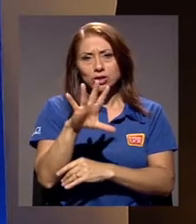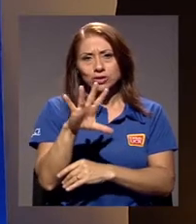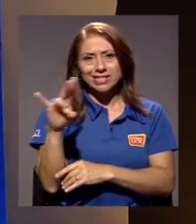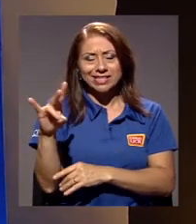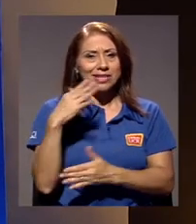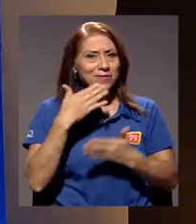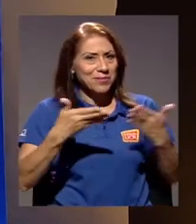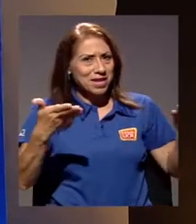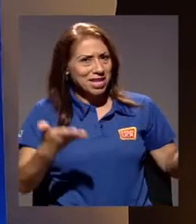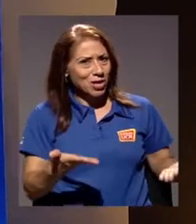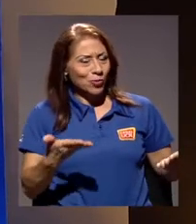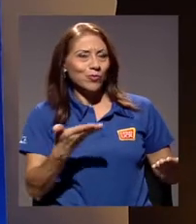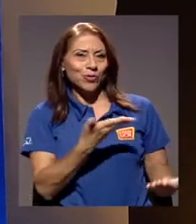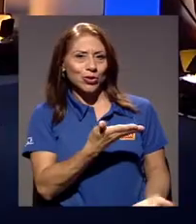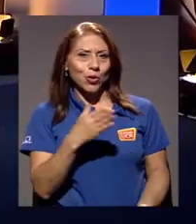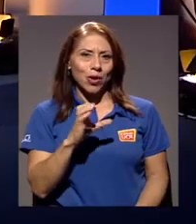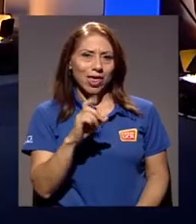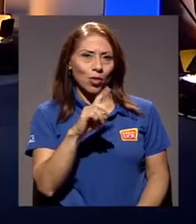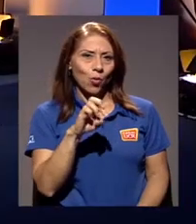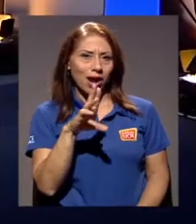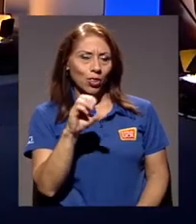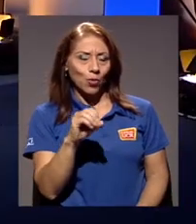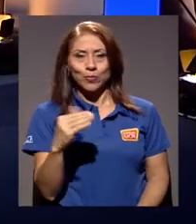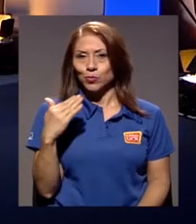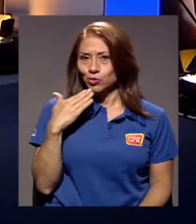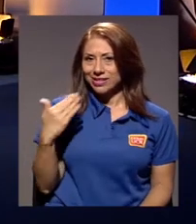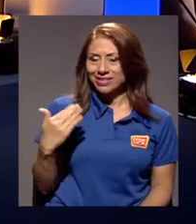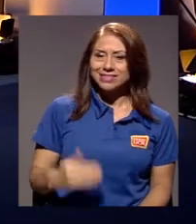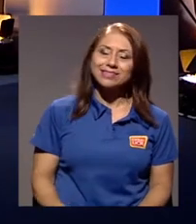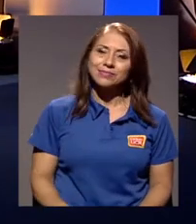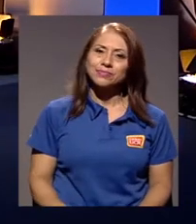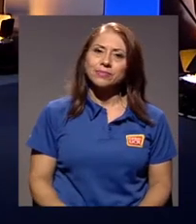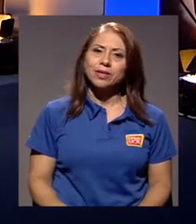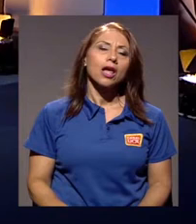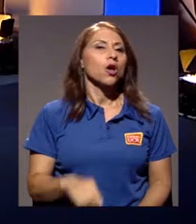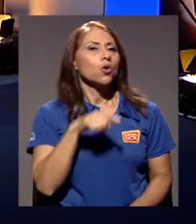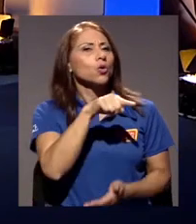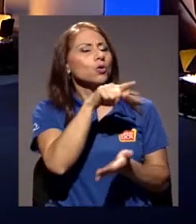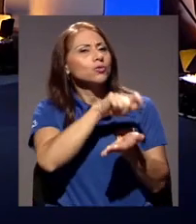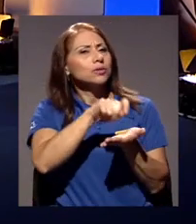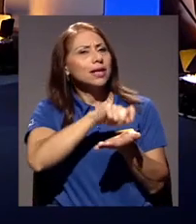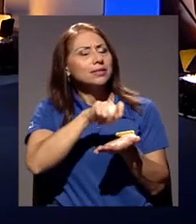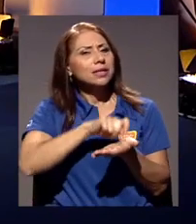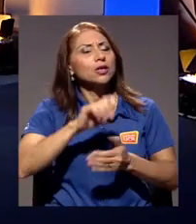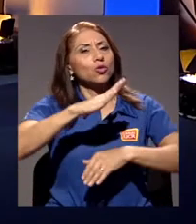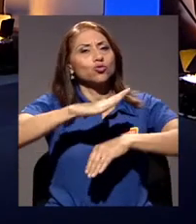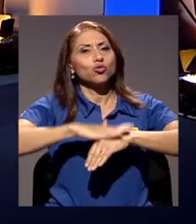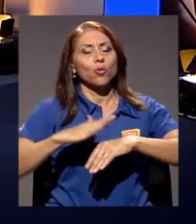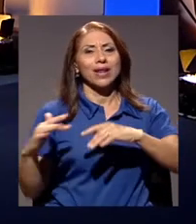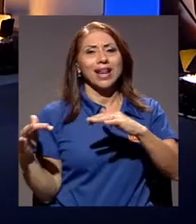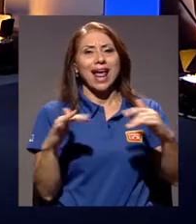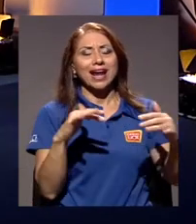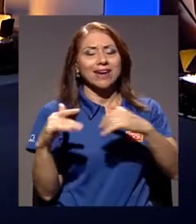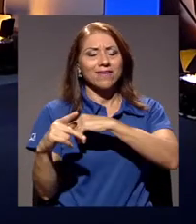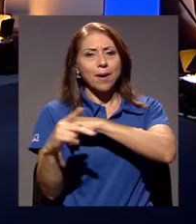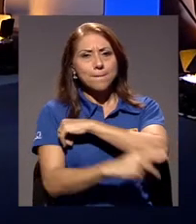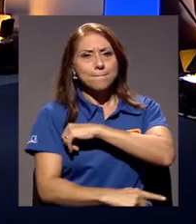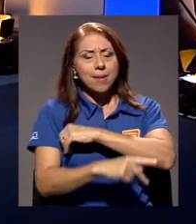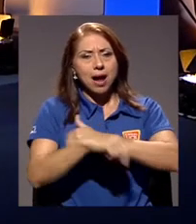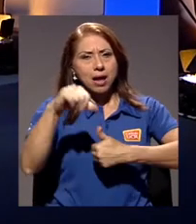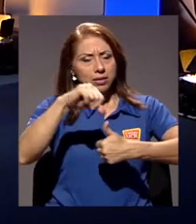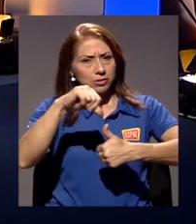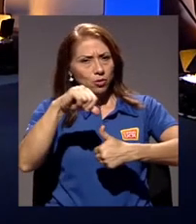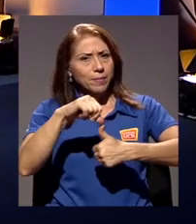bienvenido don eduardo muchas gracias en relación con lo que usted ha escrito sobre la guerra patria centroamericana